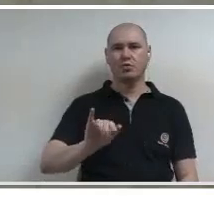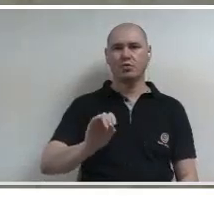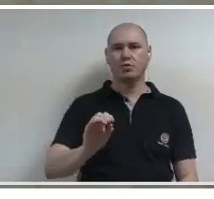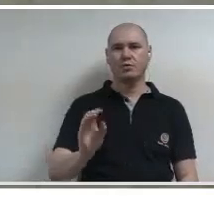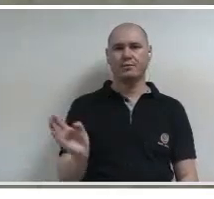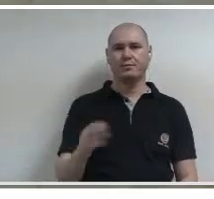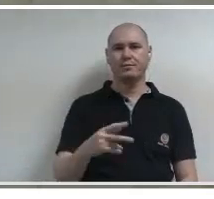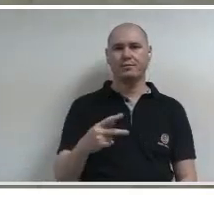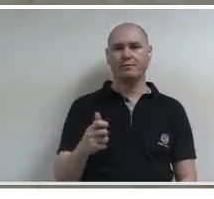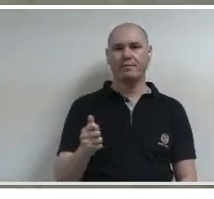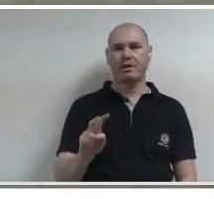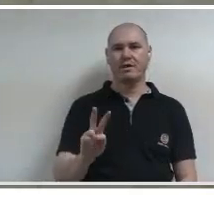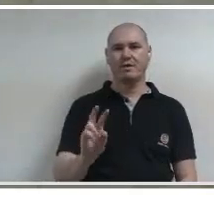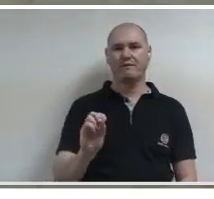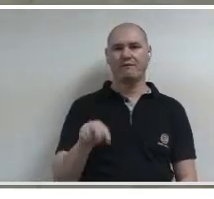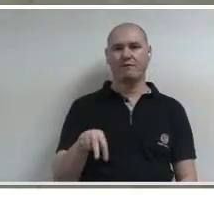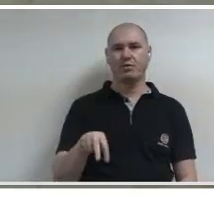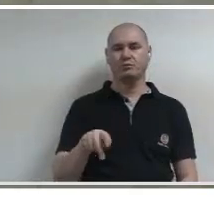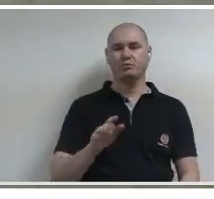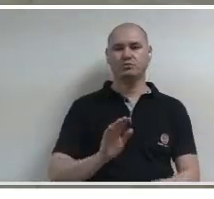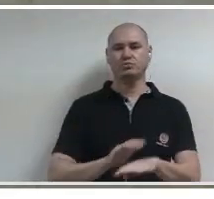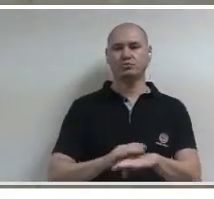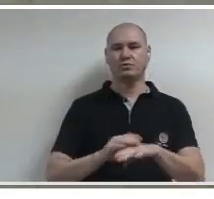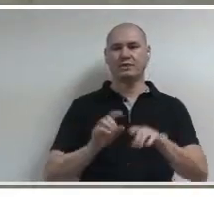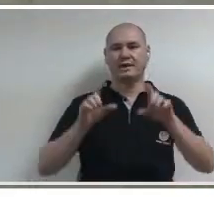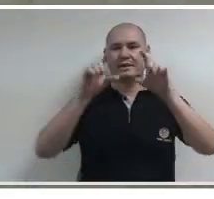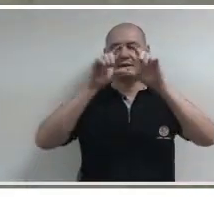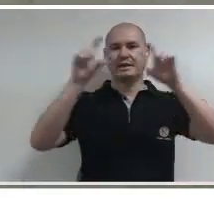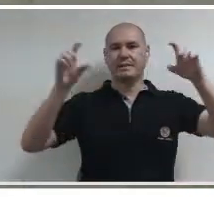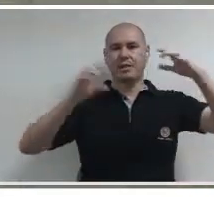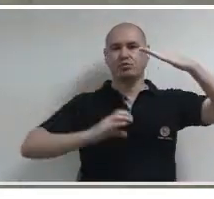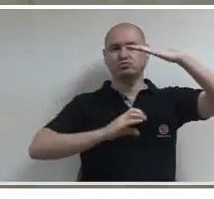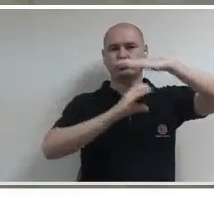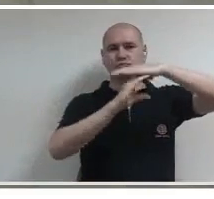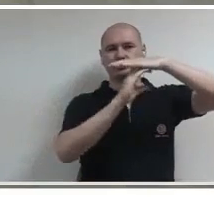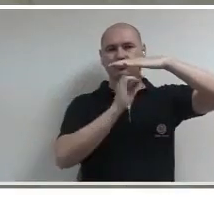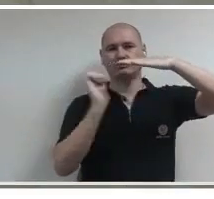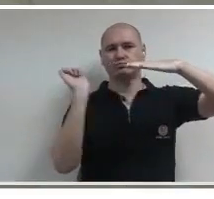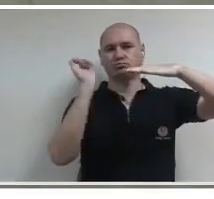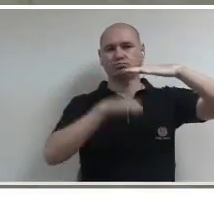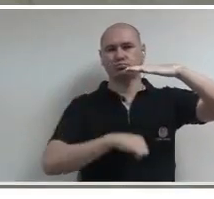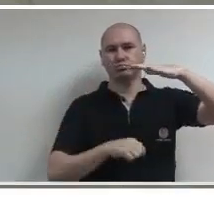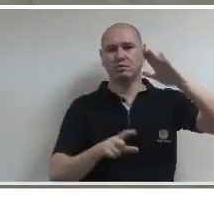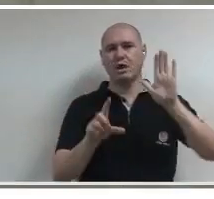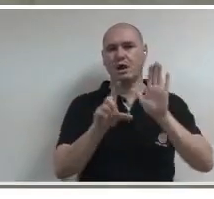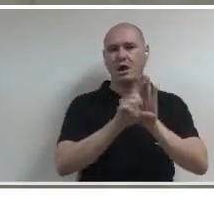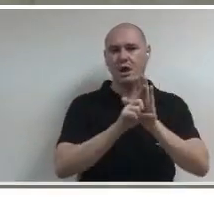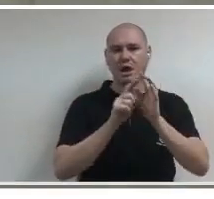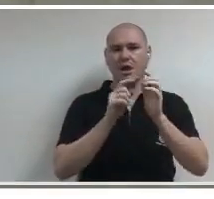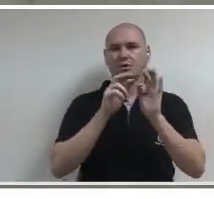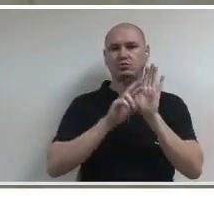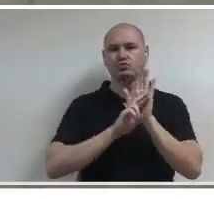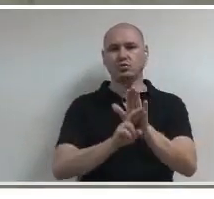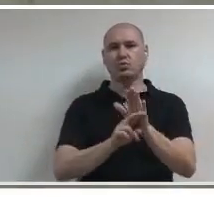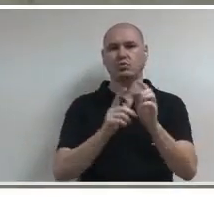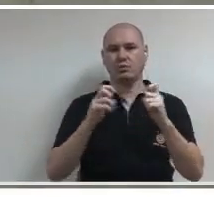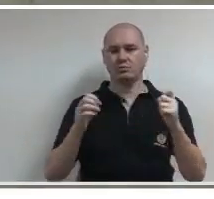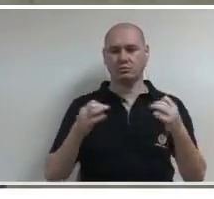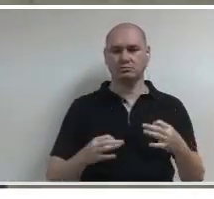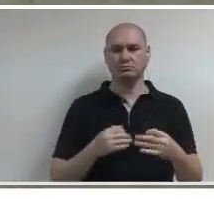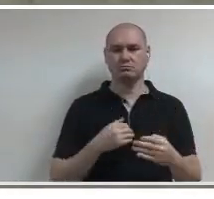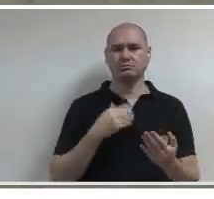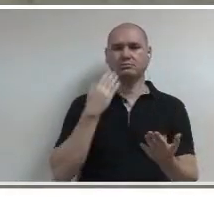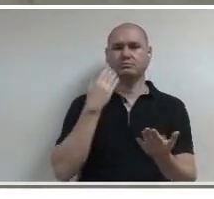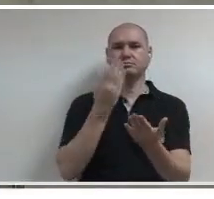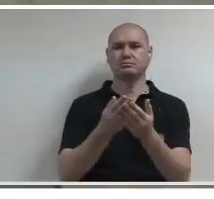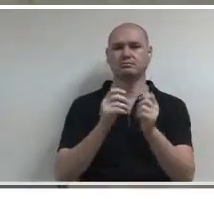Catua Meseina, secretario Antonio Julio Pavón, cada semana ya informada ya llevo ya derechas a la escuela, a la